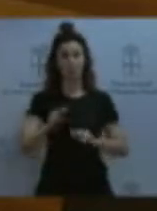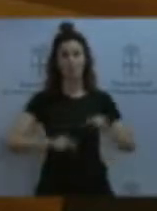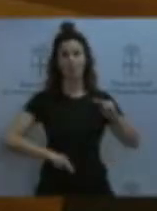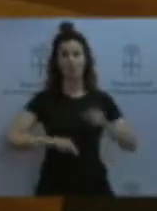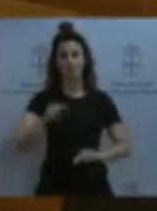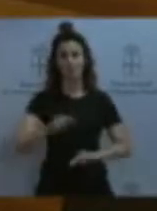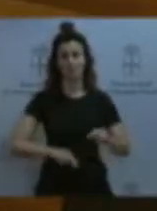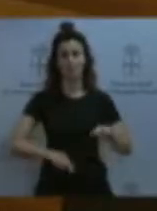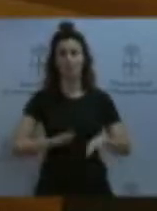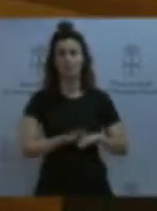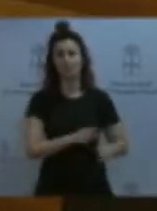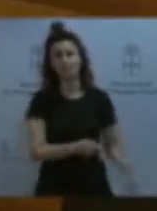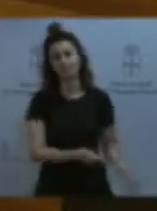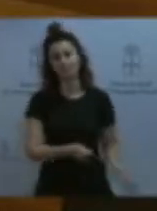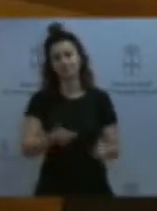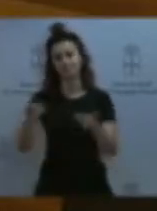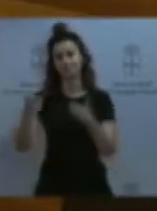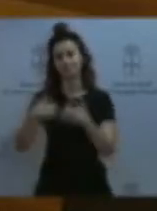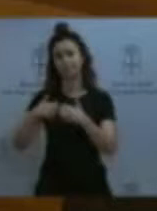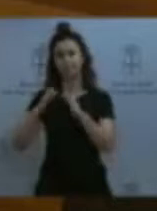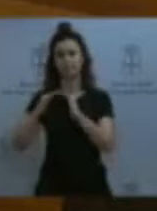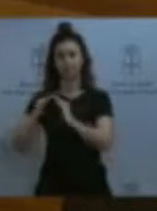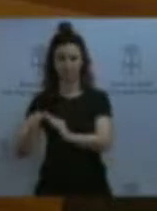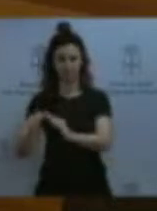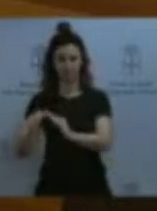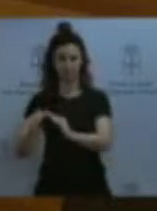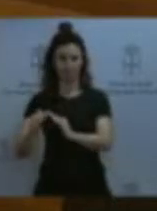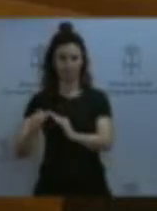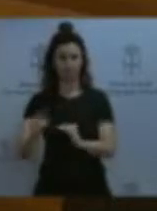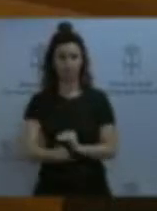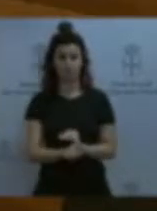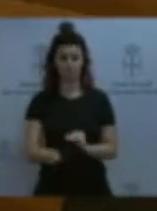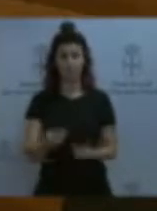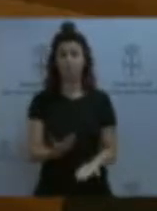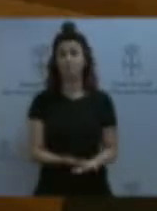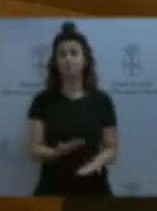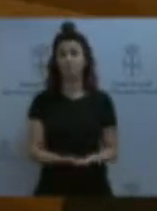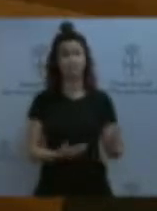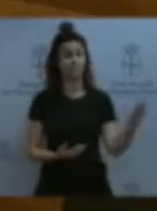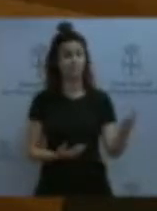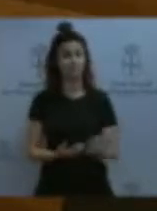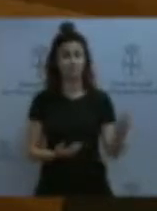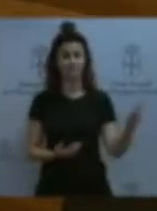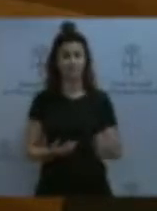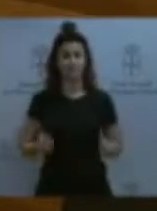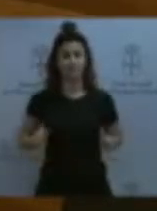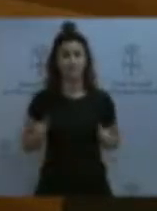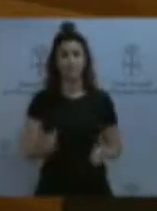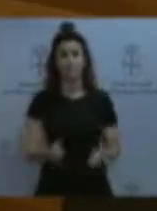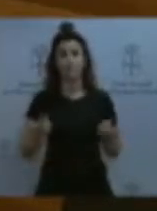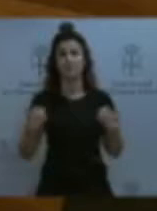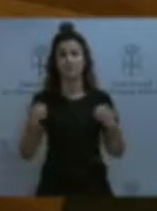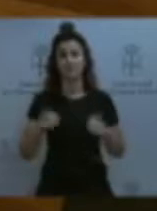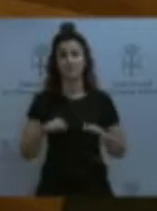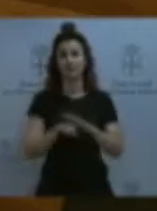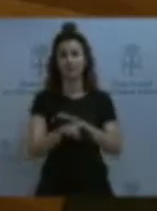al polígono de Almuña, y pruebas de que está echando a andar la burocracia para el diseño del proyecto. Estas